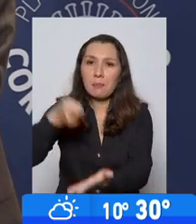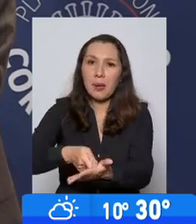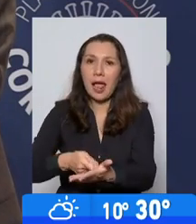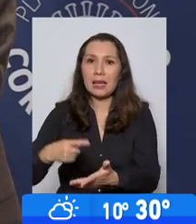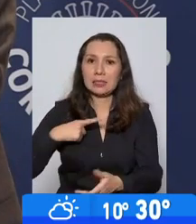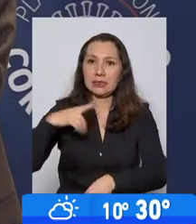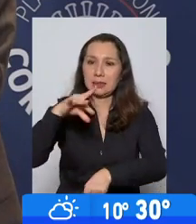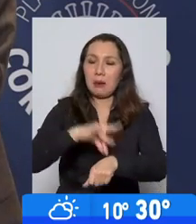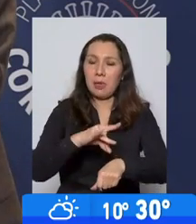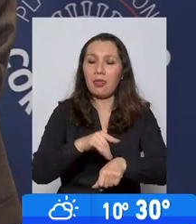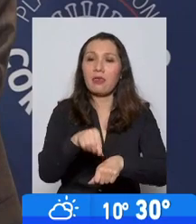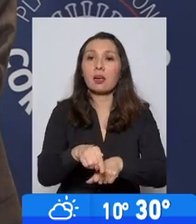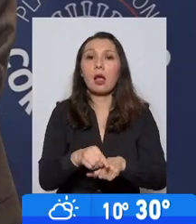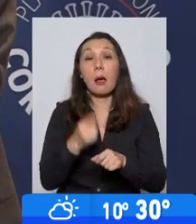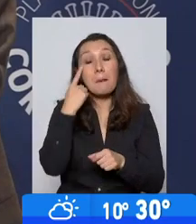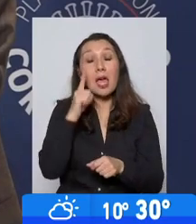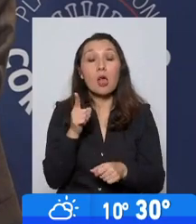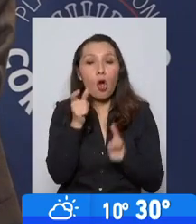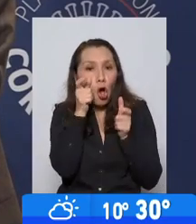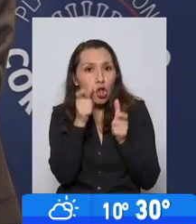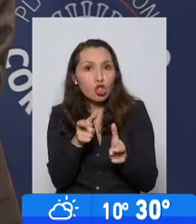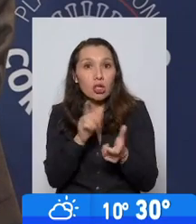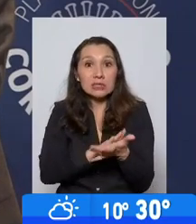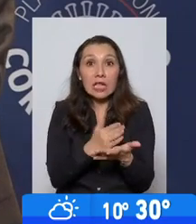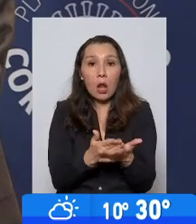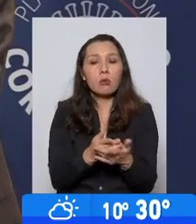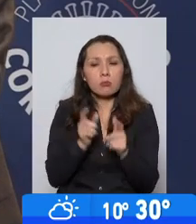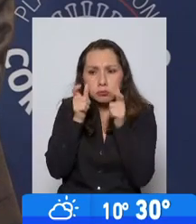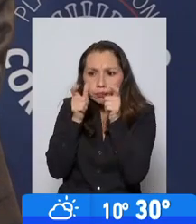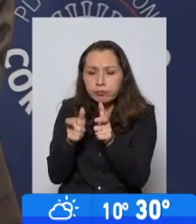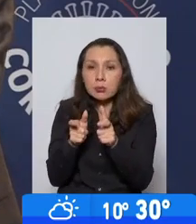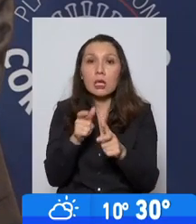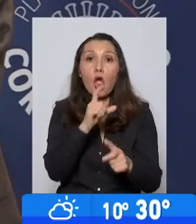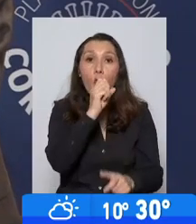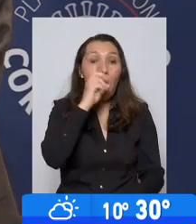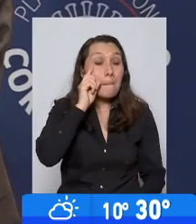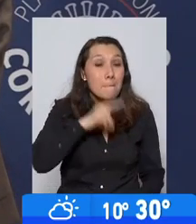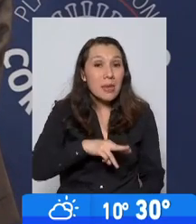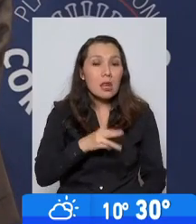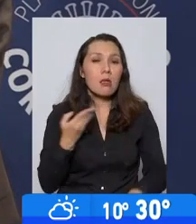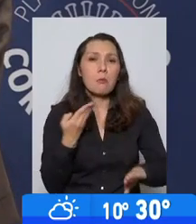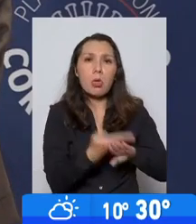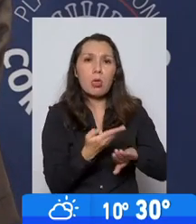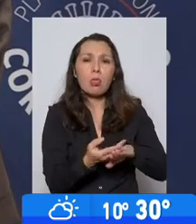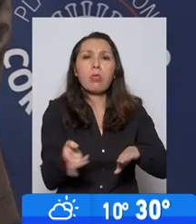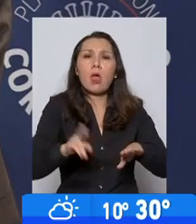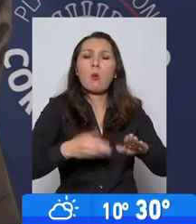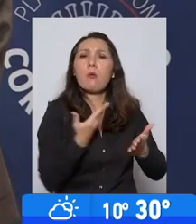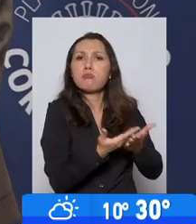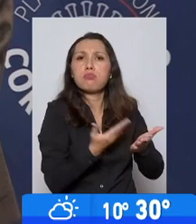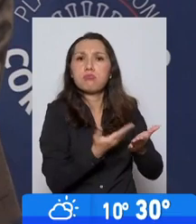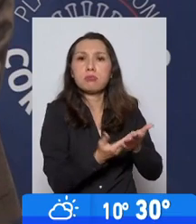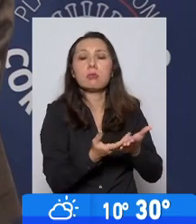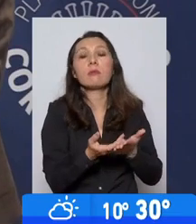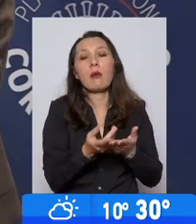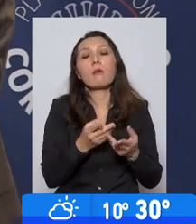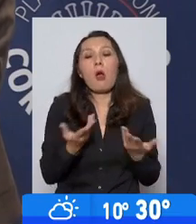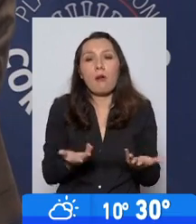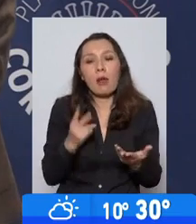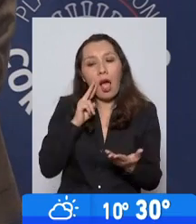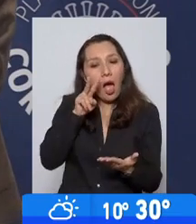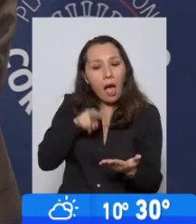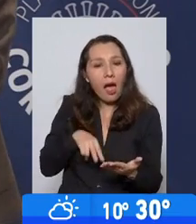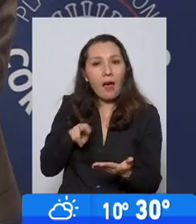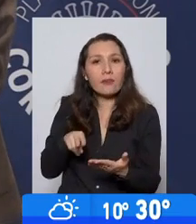pero efectivamente la Super de Salud va a fiscalizar, y desde la COMPIN, aquellas apelaciones que llegan, probablemente vamos a tener que